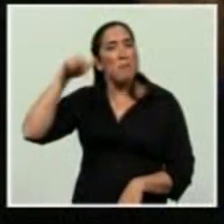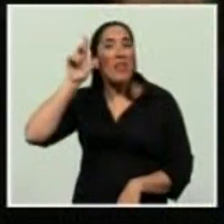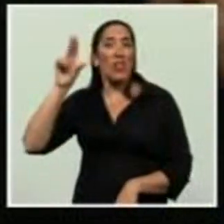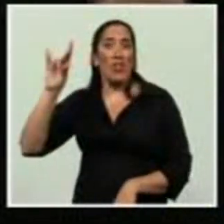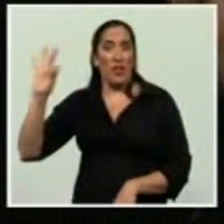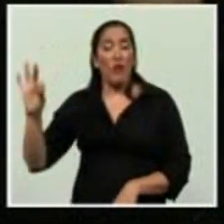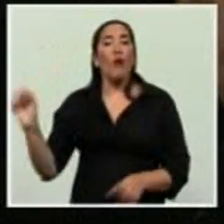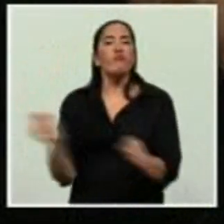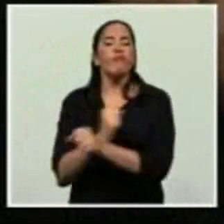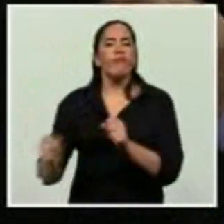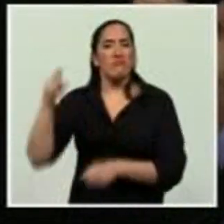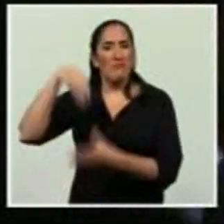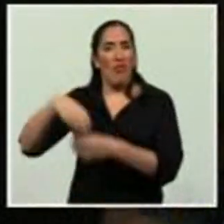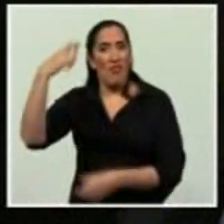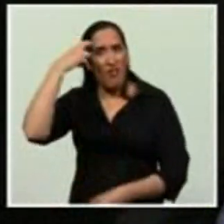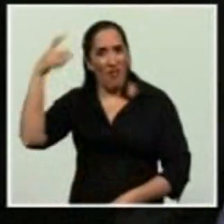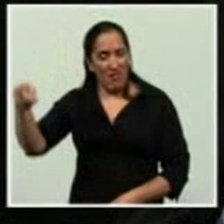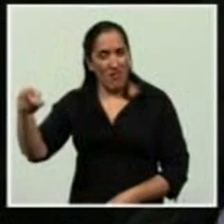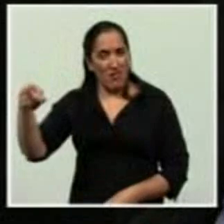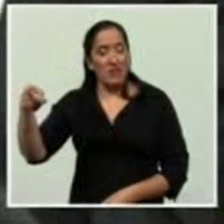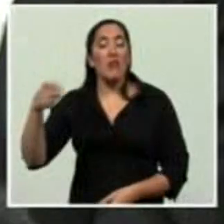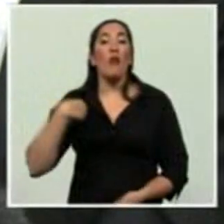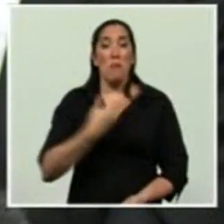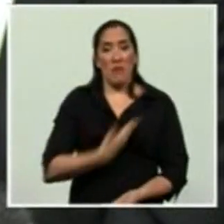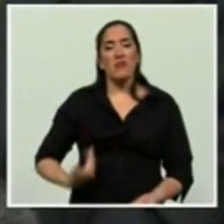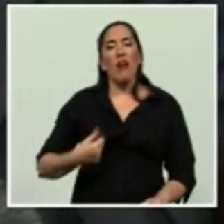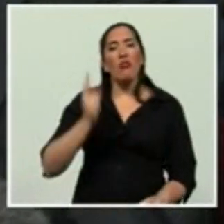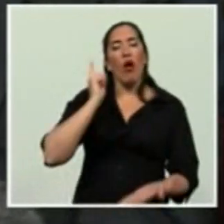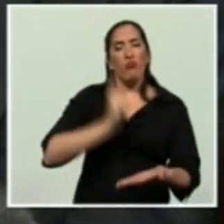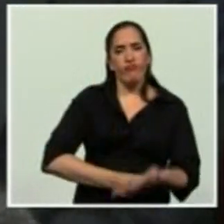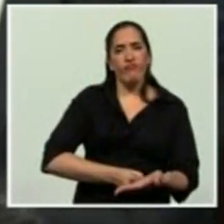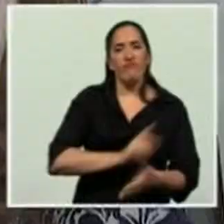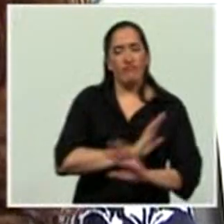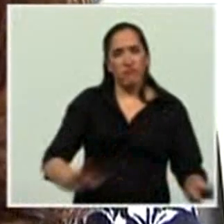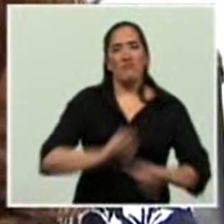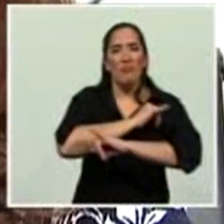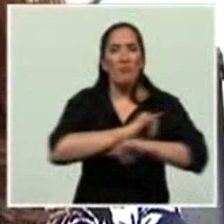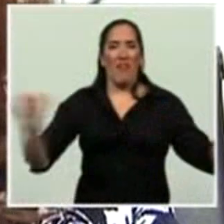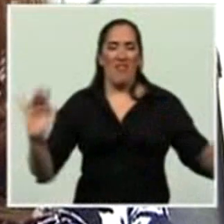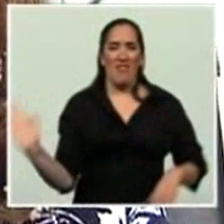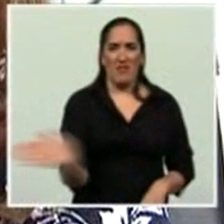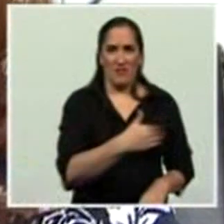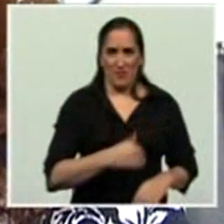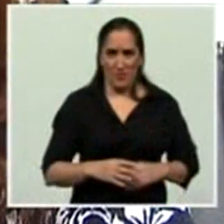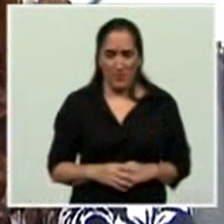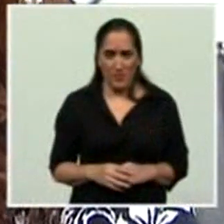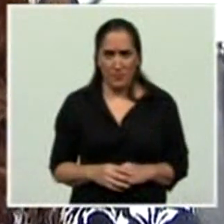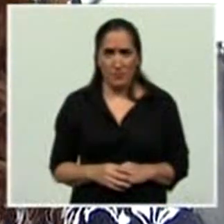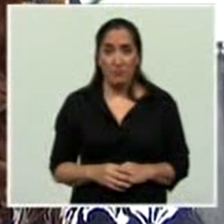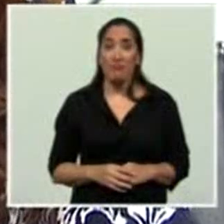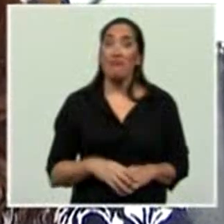parlamento argentino y promulgada por esta presidenta y hoy en